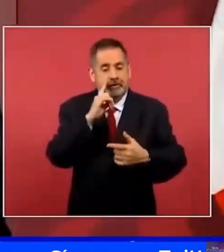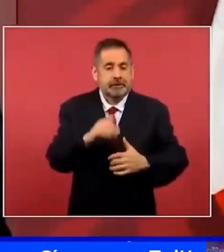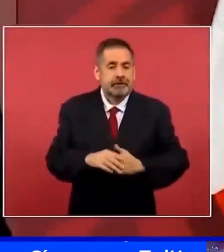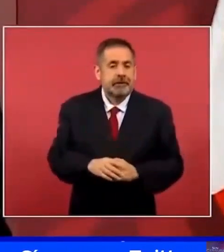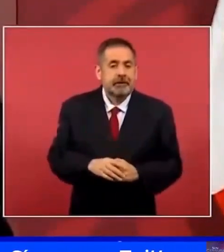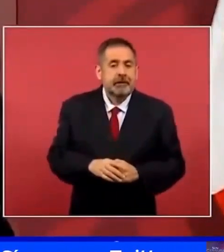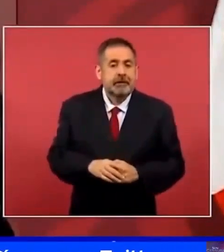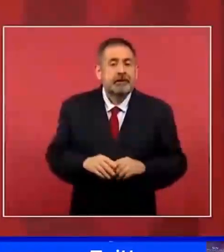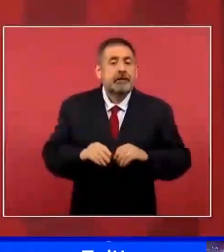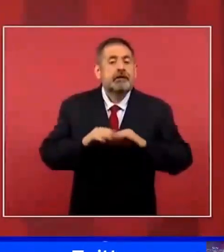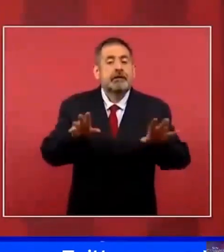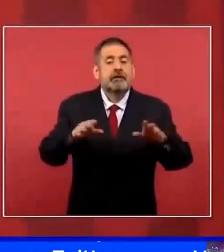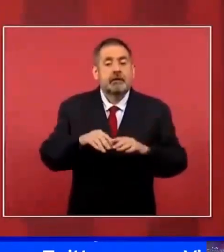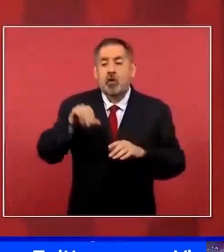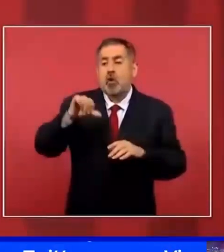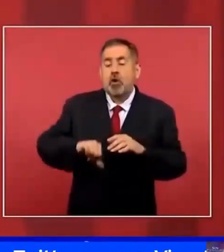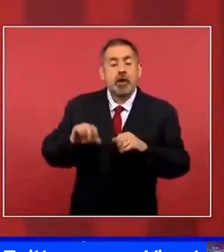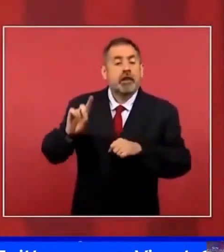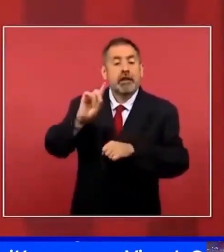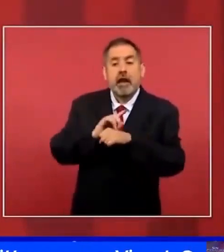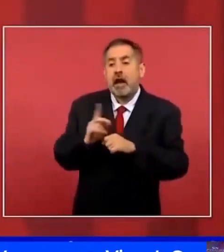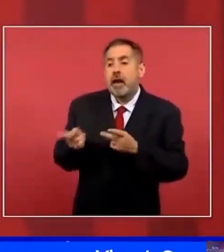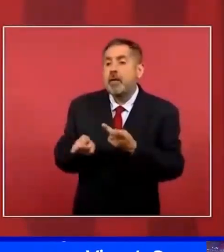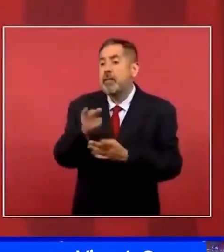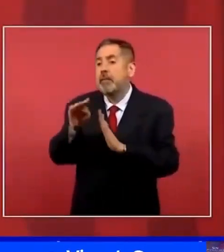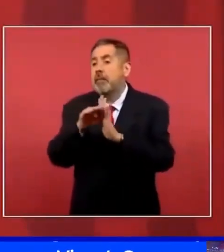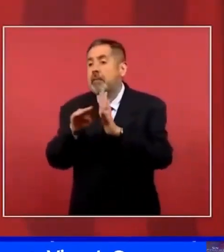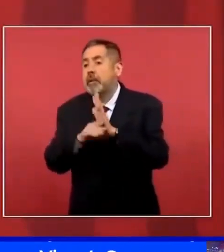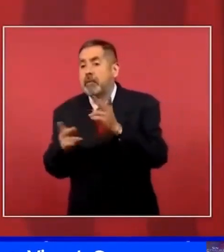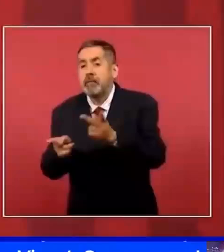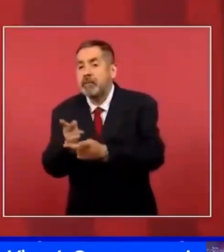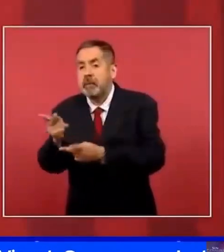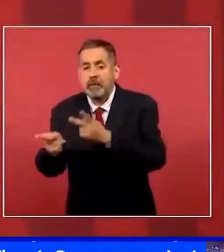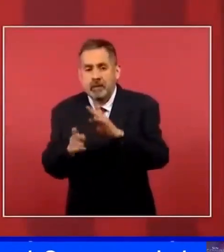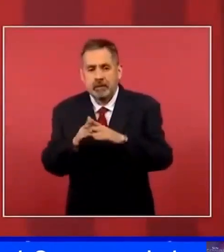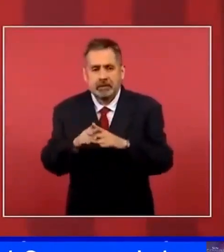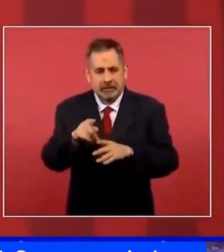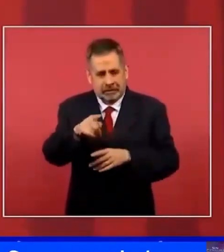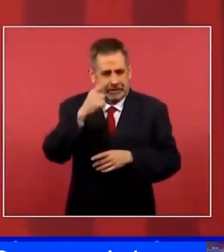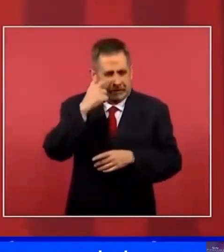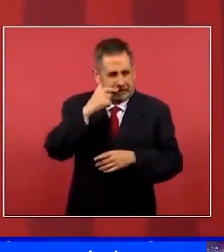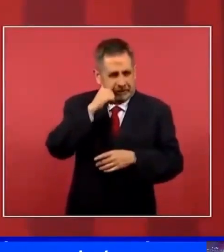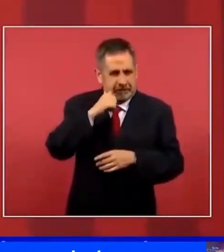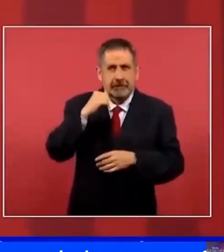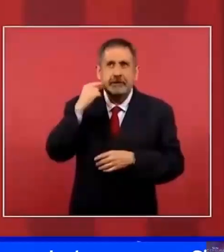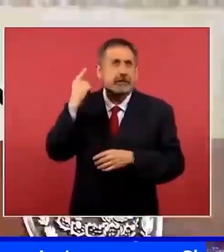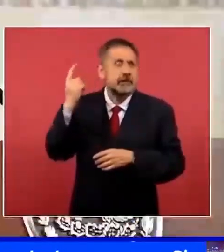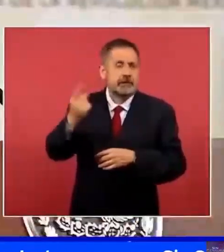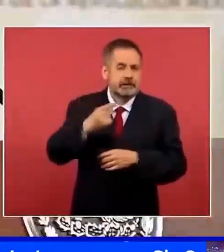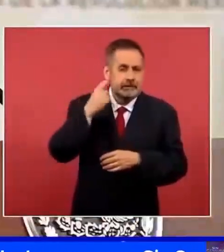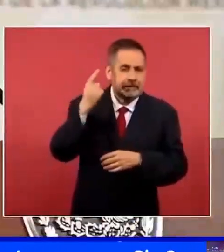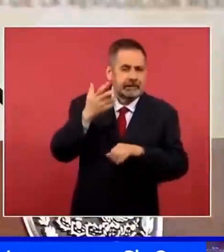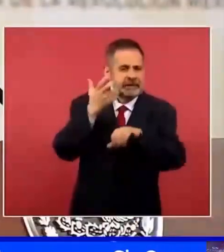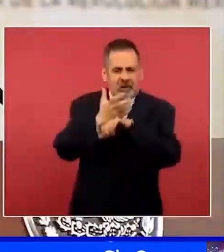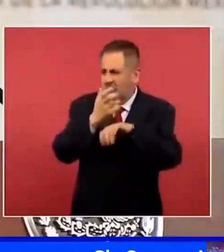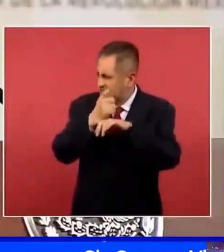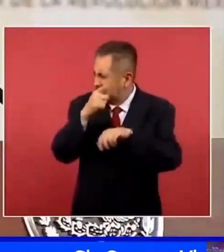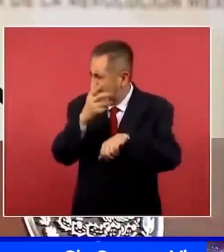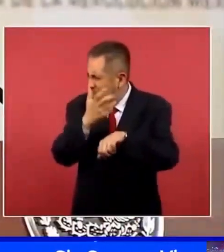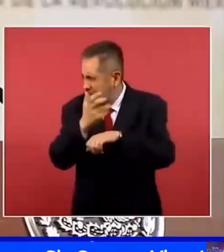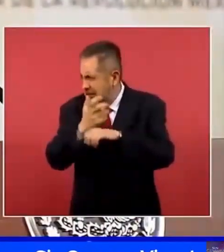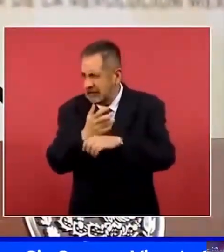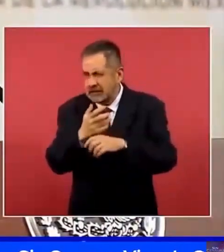les voy a dar a conocer la encuesta de hoy, de la que se hace desde Estados